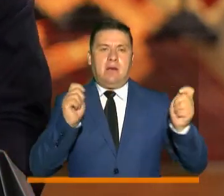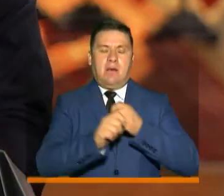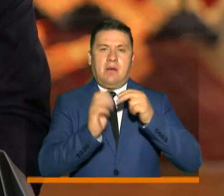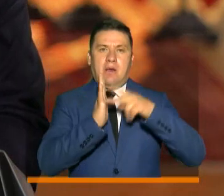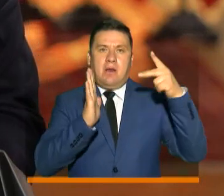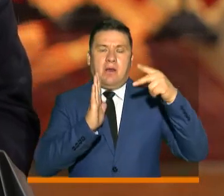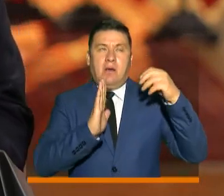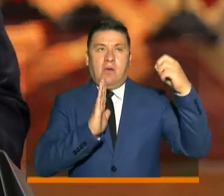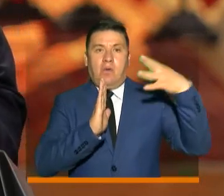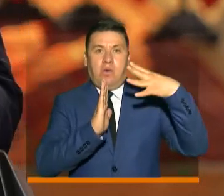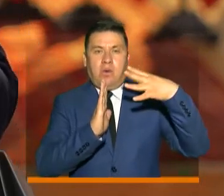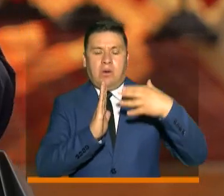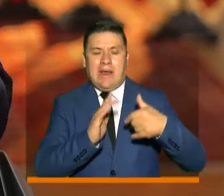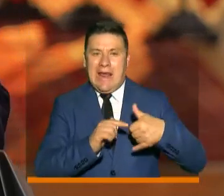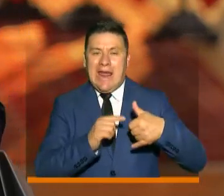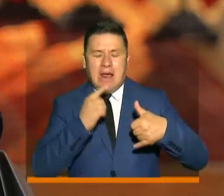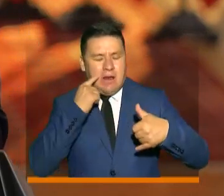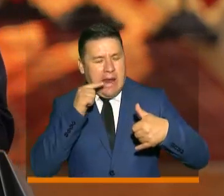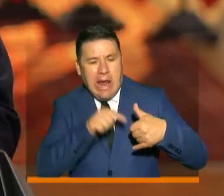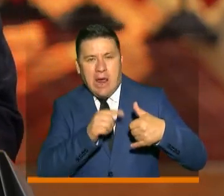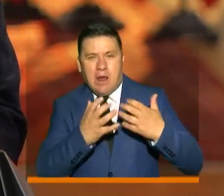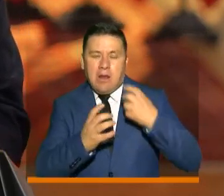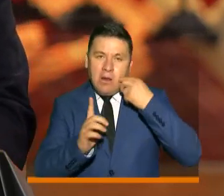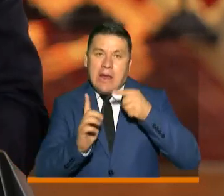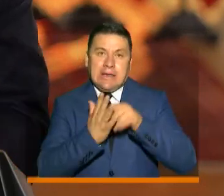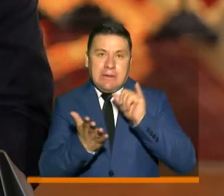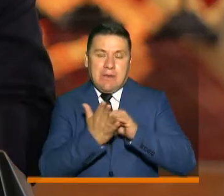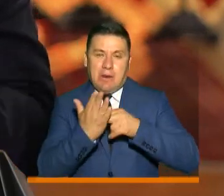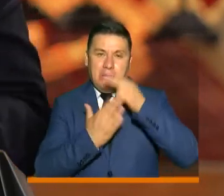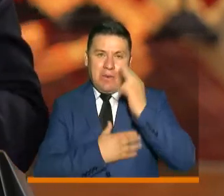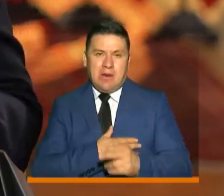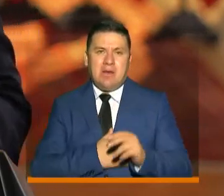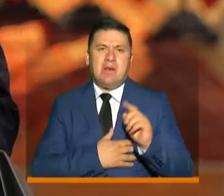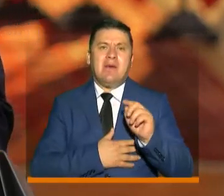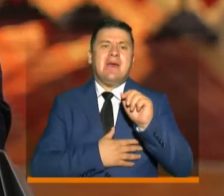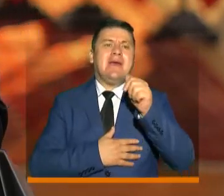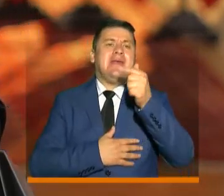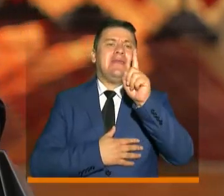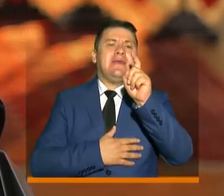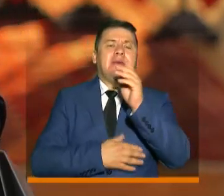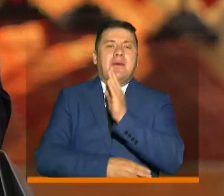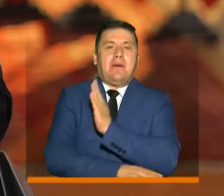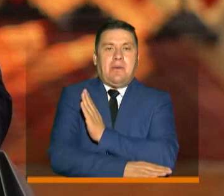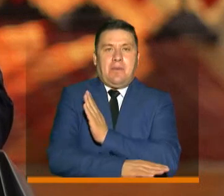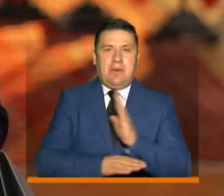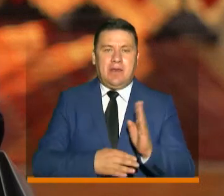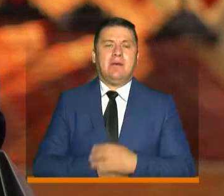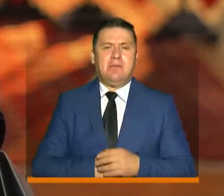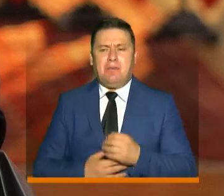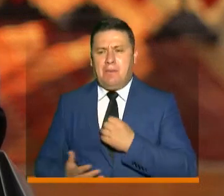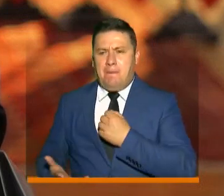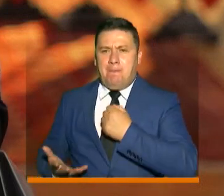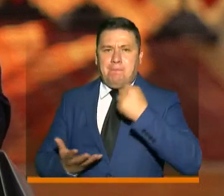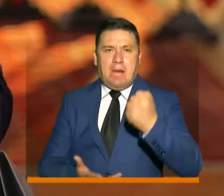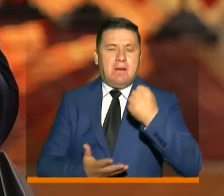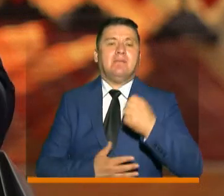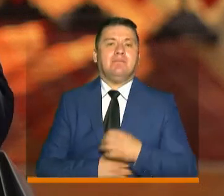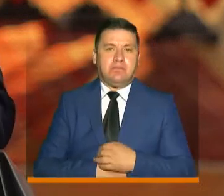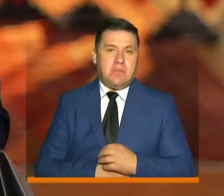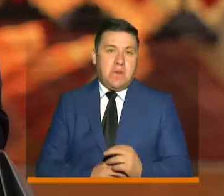energética estos proyectos por más de 16 millones de pesos de inversión